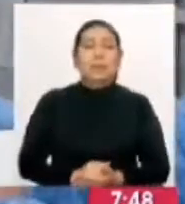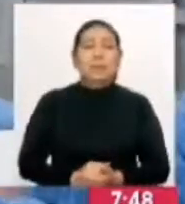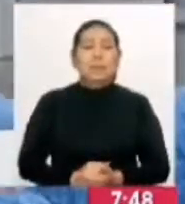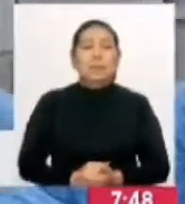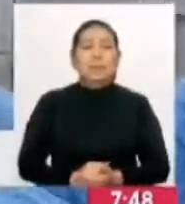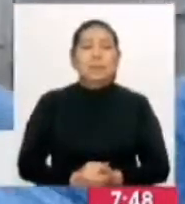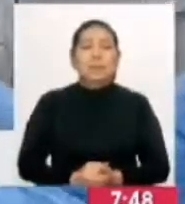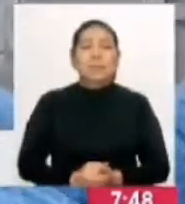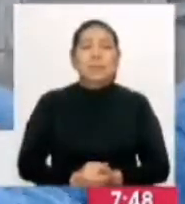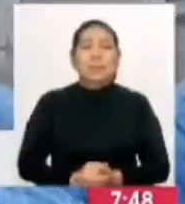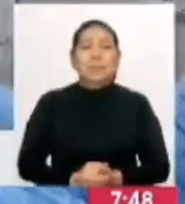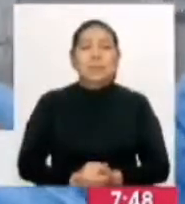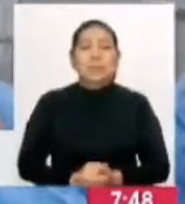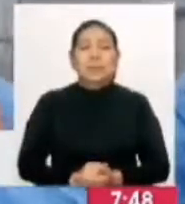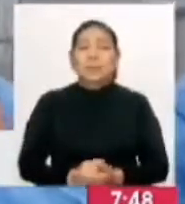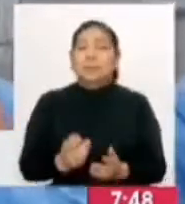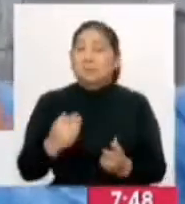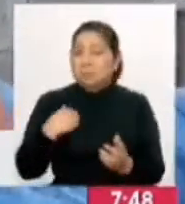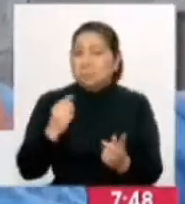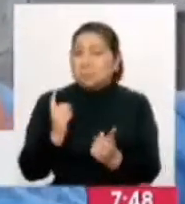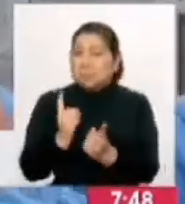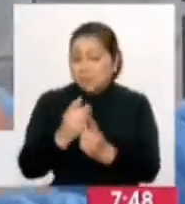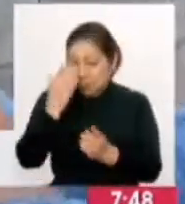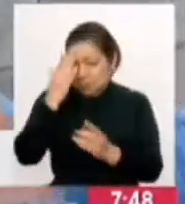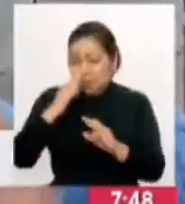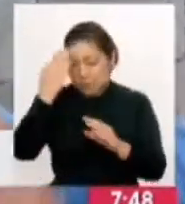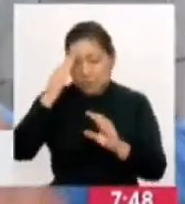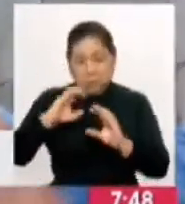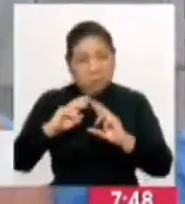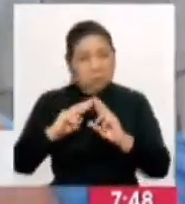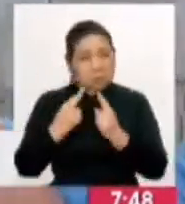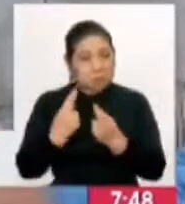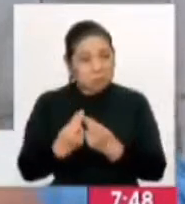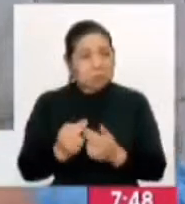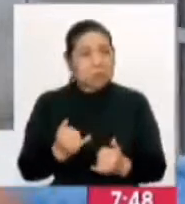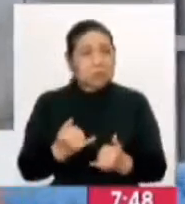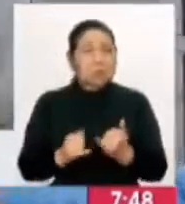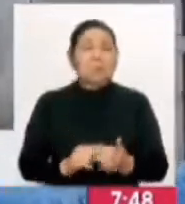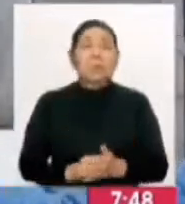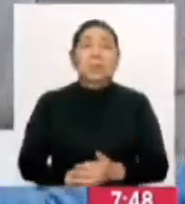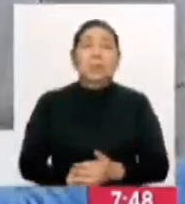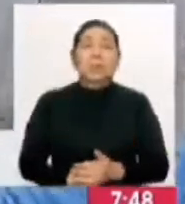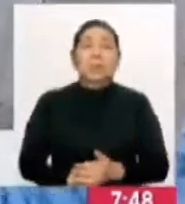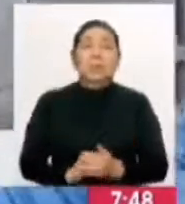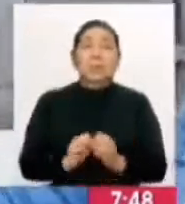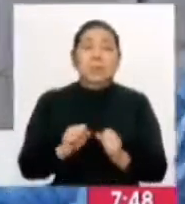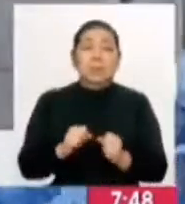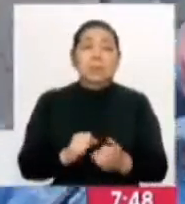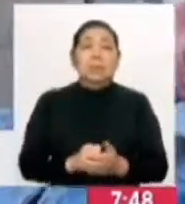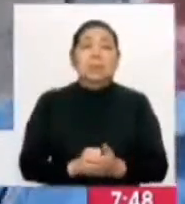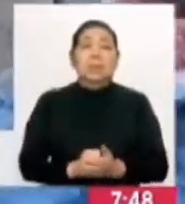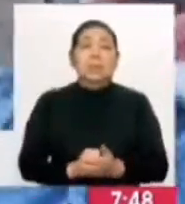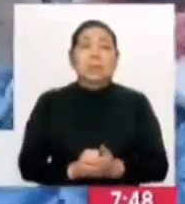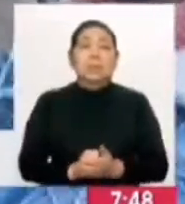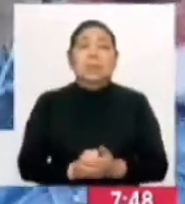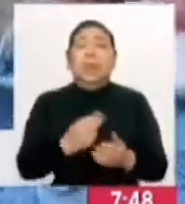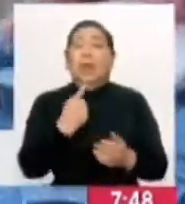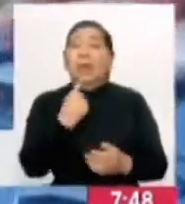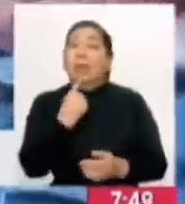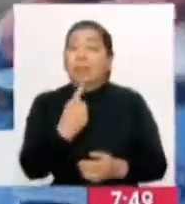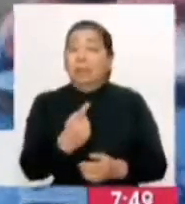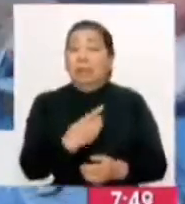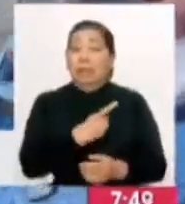mintió? Por ejemplo, tuvimos una asamblea general la última vez, no recuerdo la fecha, pero sí. Ahí se